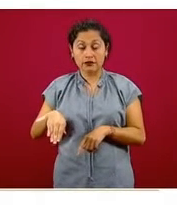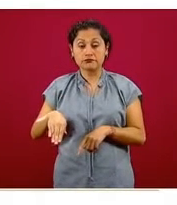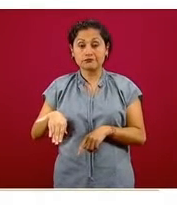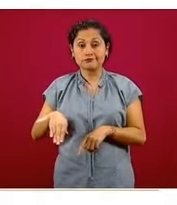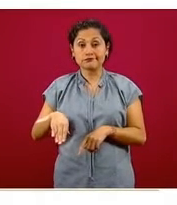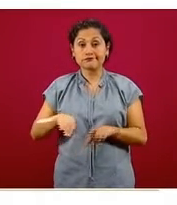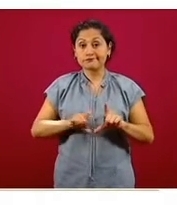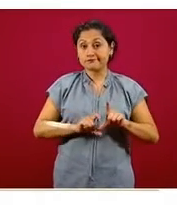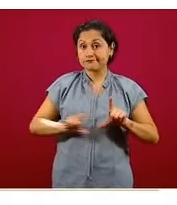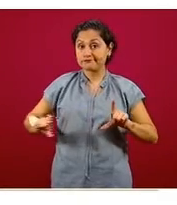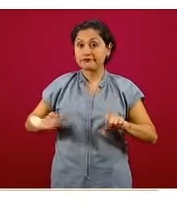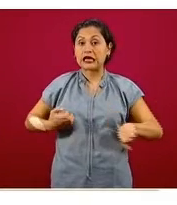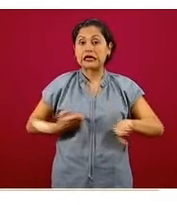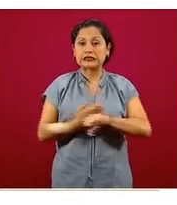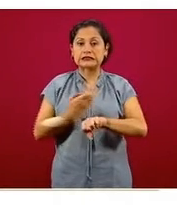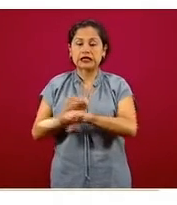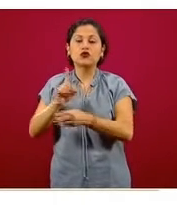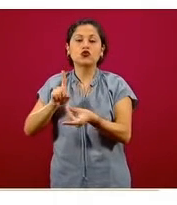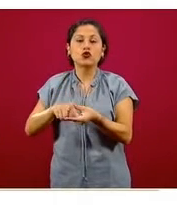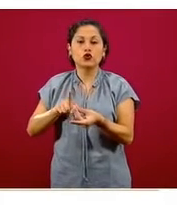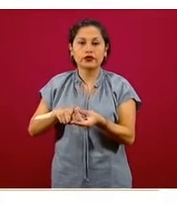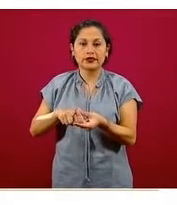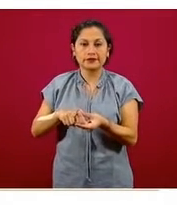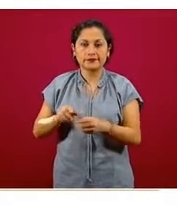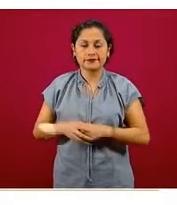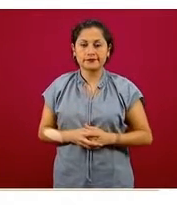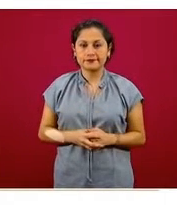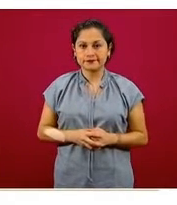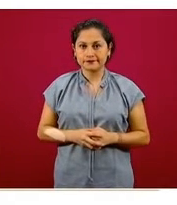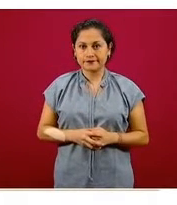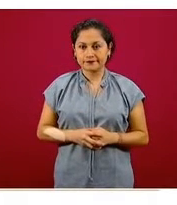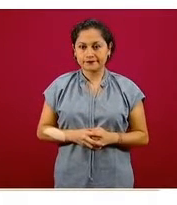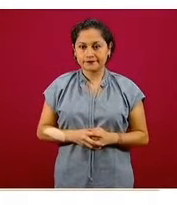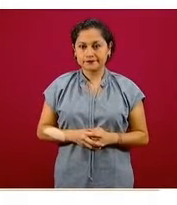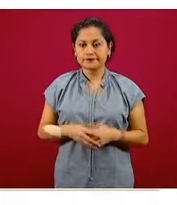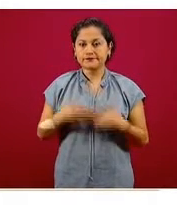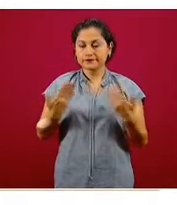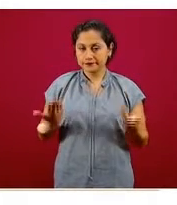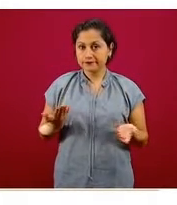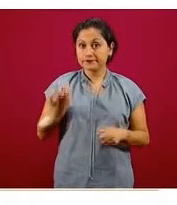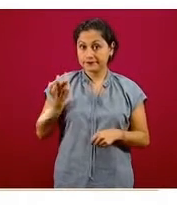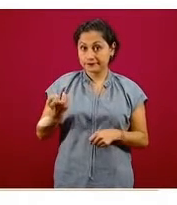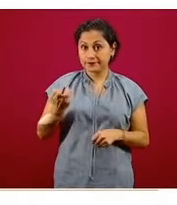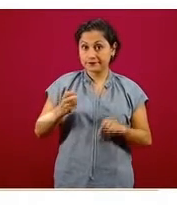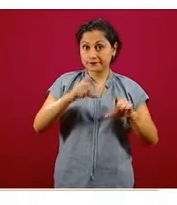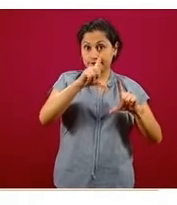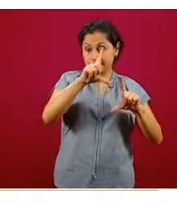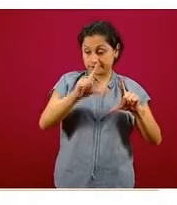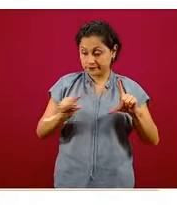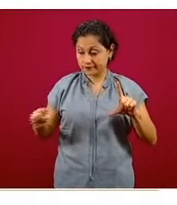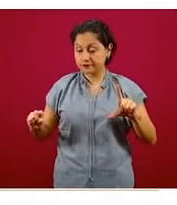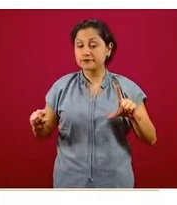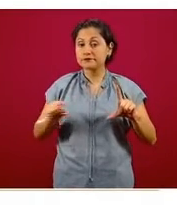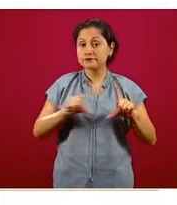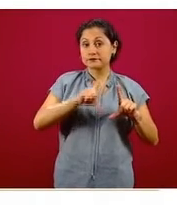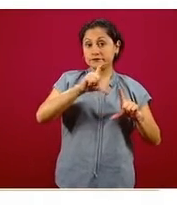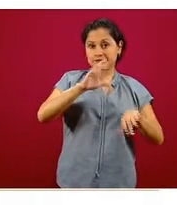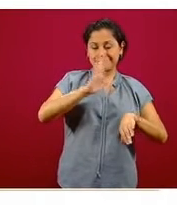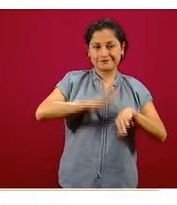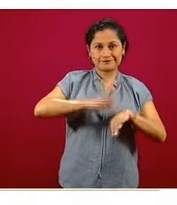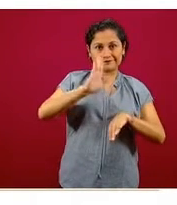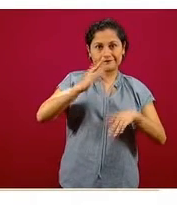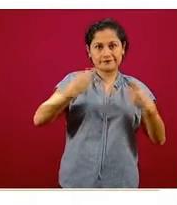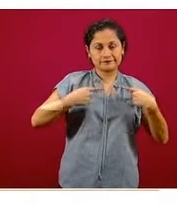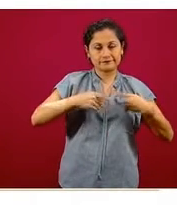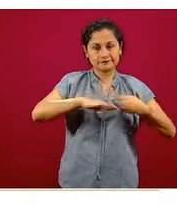donde ocurrieron y también en un orden descendente en función de cuáles son las que concentran la mayor carga de estas y así